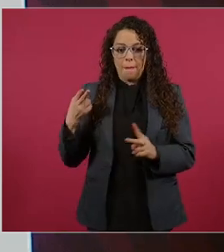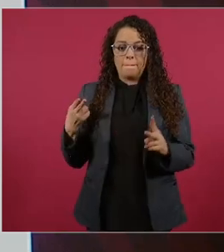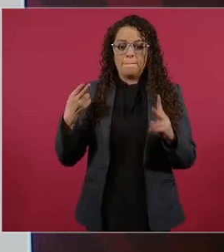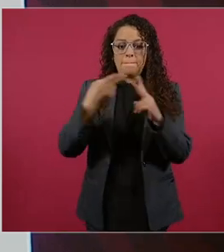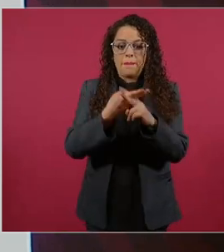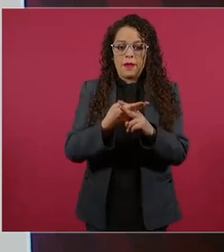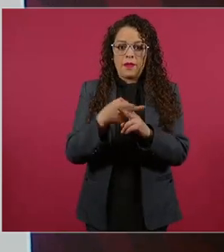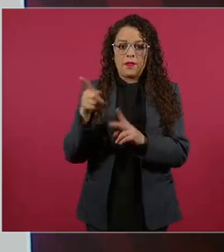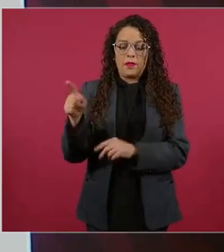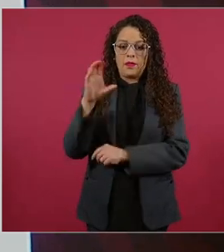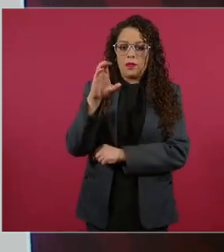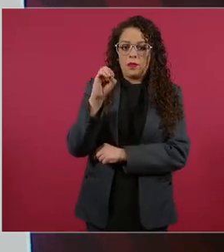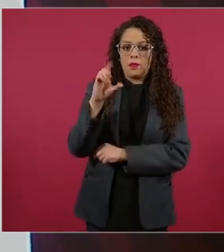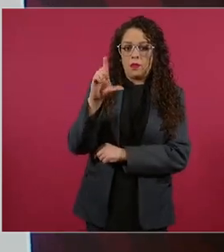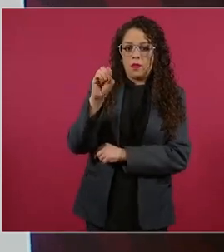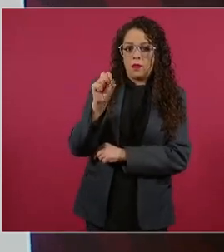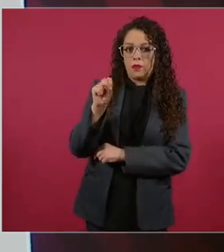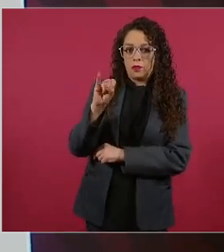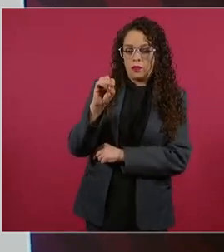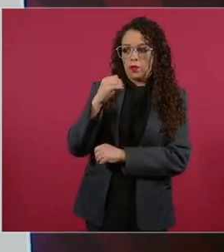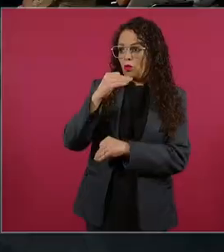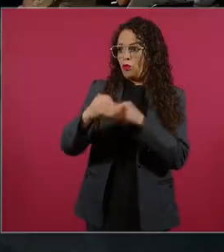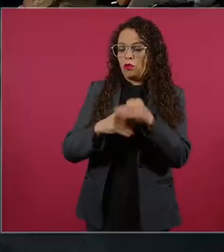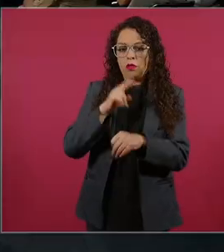a todos.